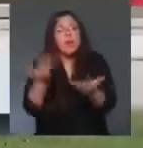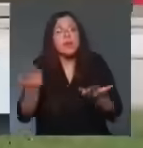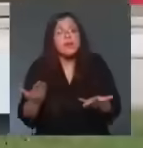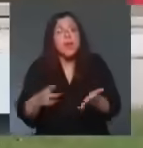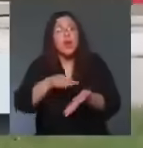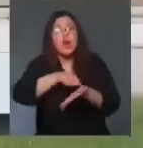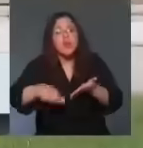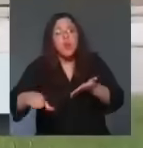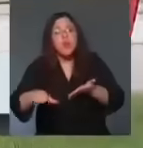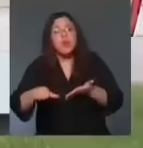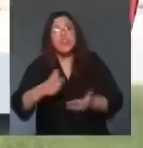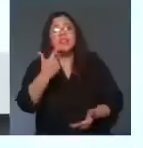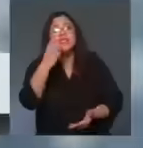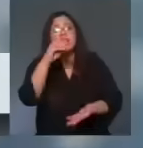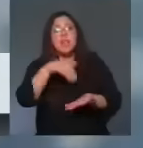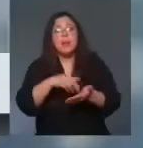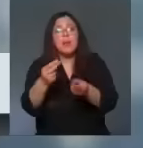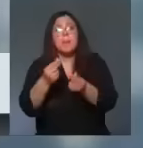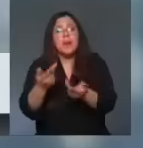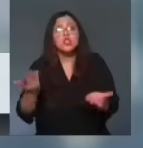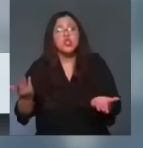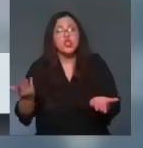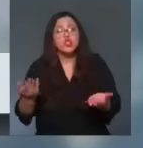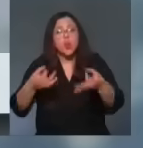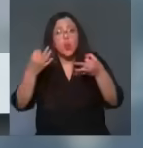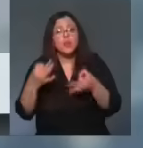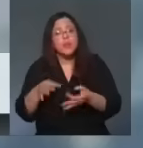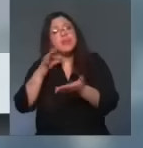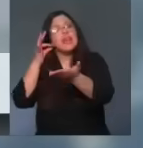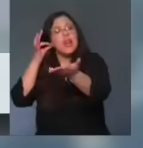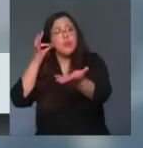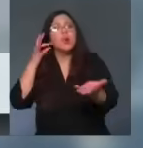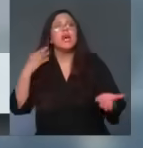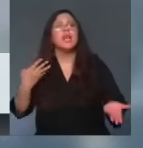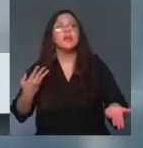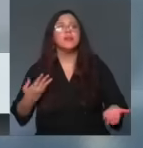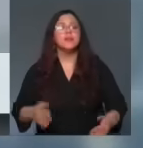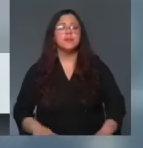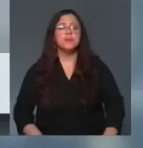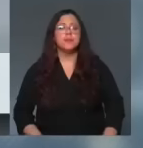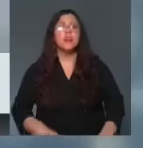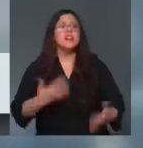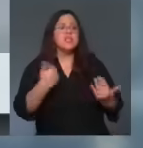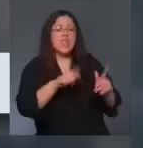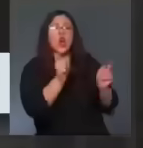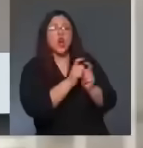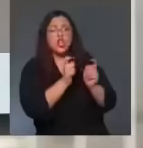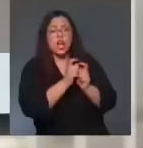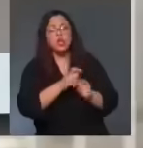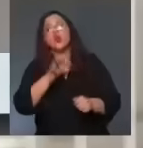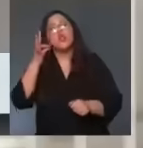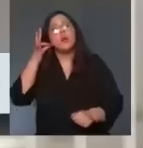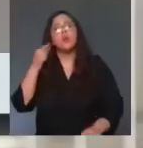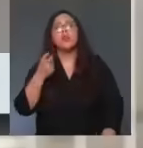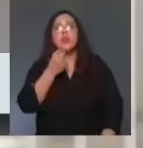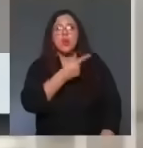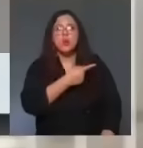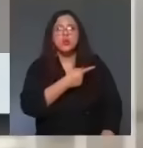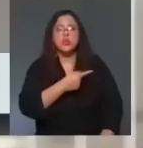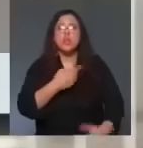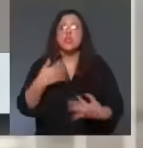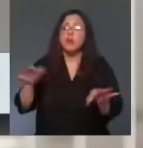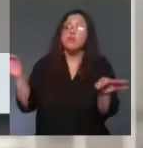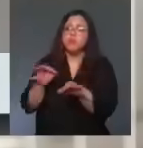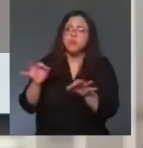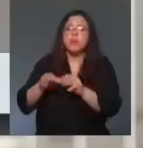parte de 70 mil pesos que le sacaron a esta mujer? Nosotros tomamos contacto con la denunciante, le explicamos esto